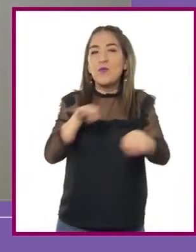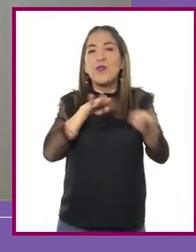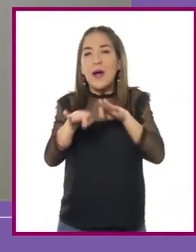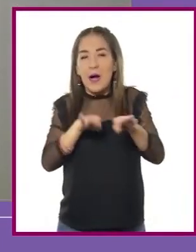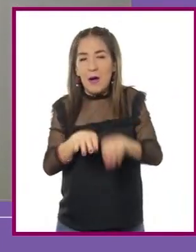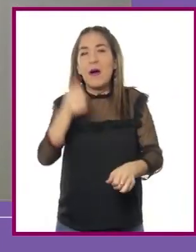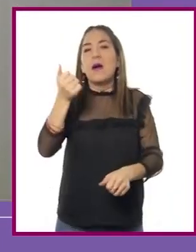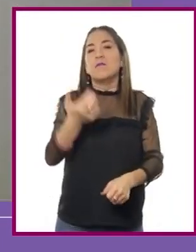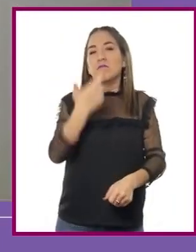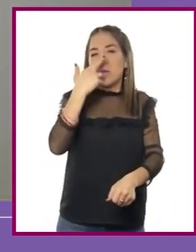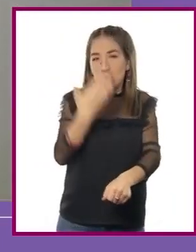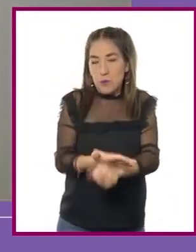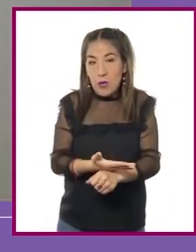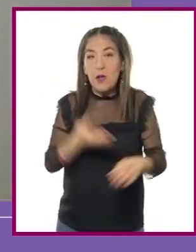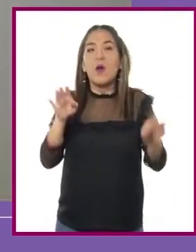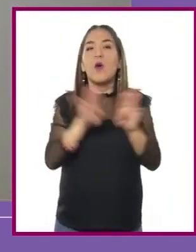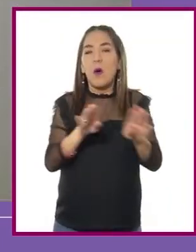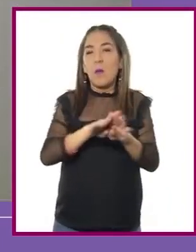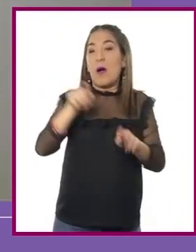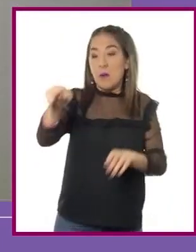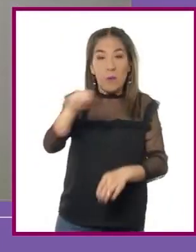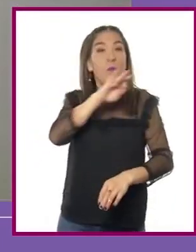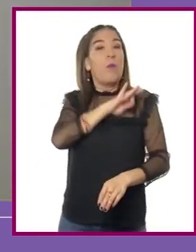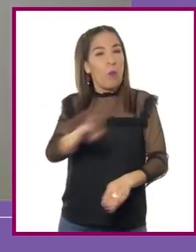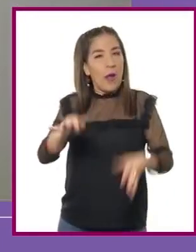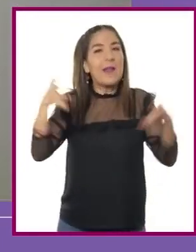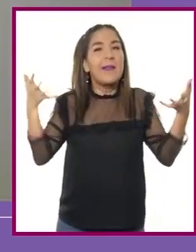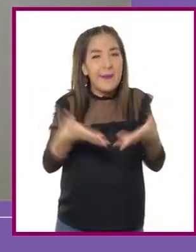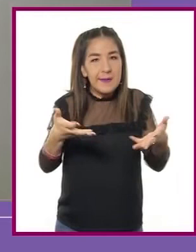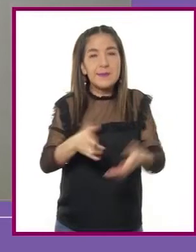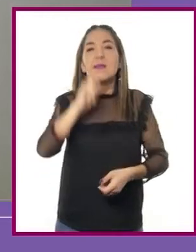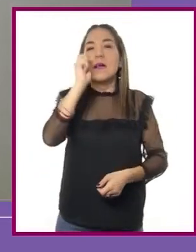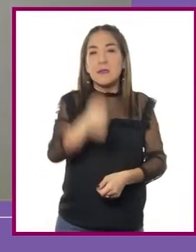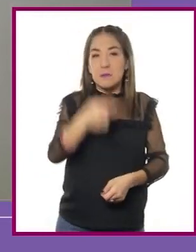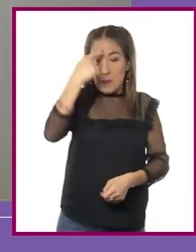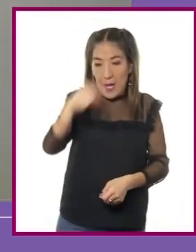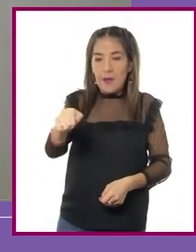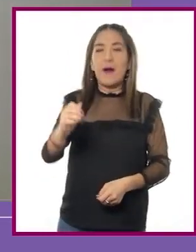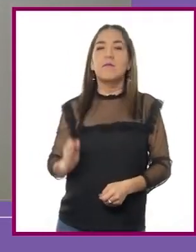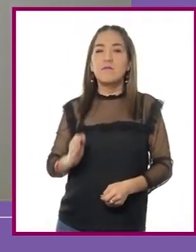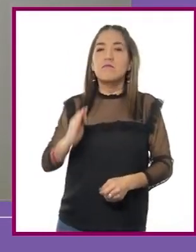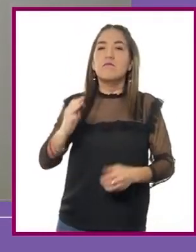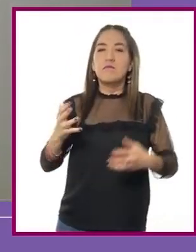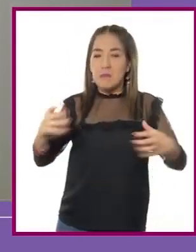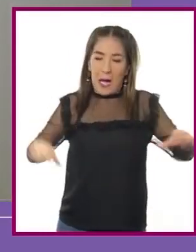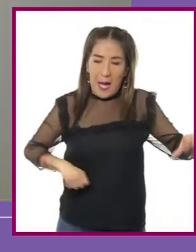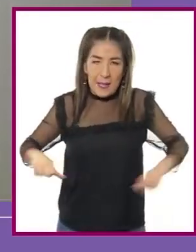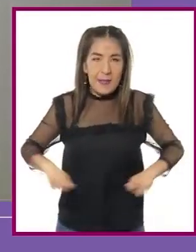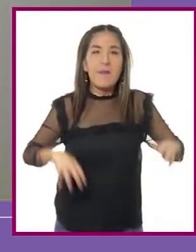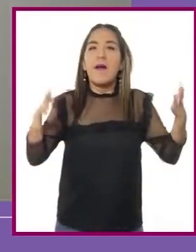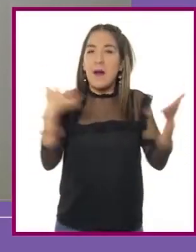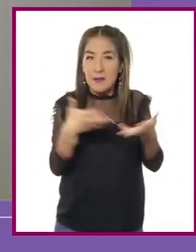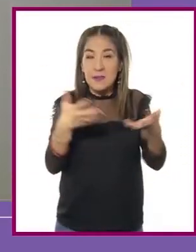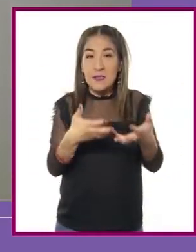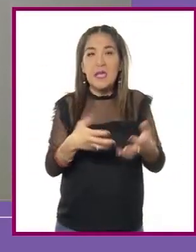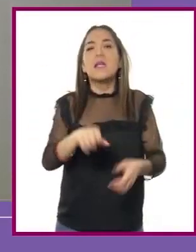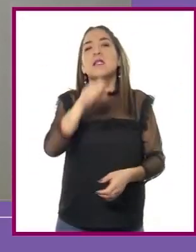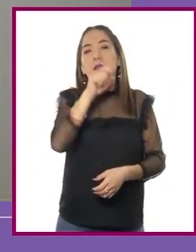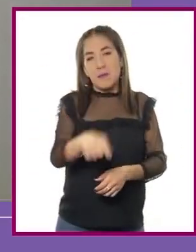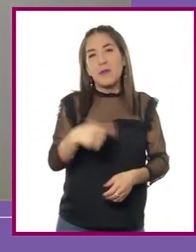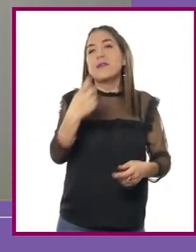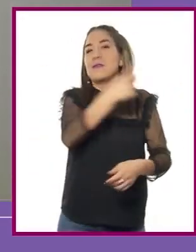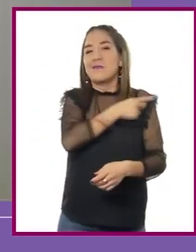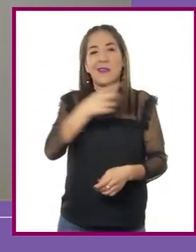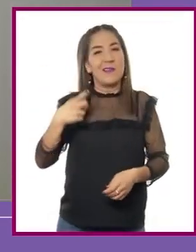atribuciones, poderes o facultades que les autoriza para actuar y al mismo tiempo les obliga